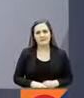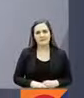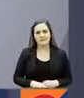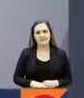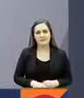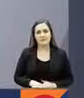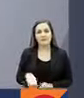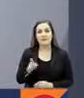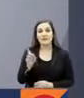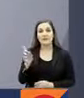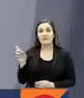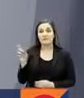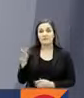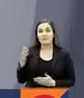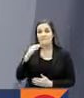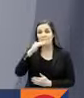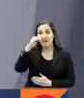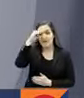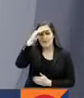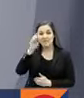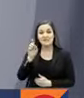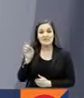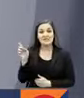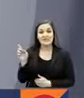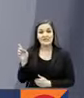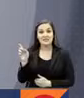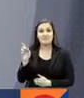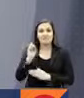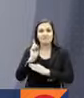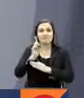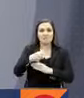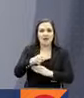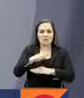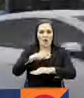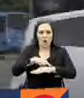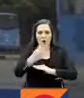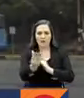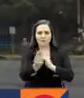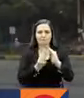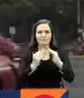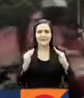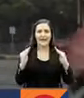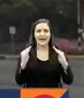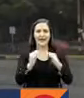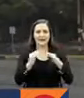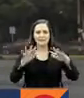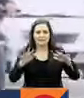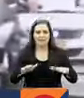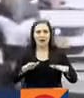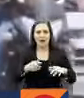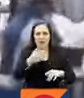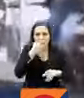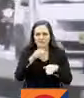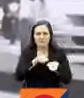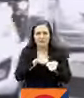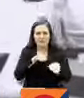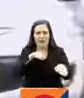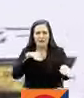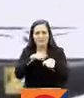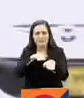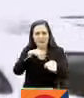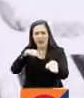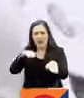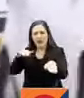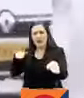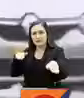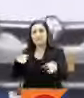Así se vieron las calles de Medellín minutos antes de iniciar las restricciones de movilidad para evitar aglomeraciones en Semana Santa. En el Valle